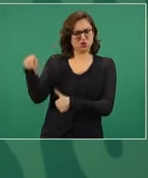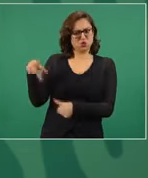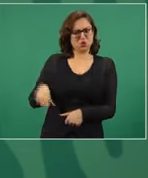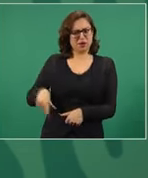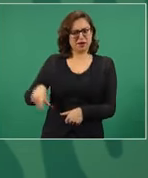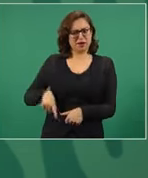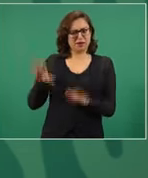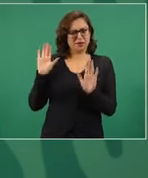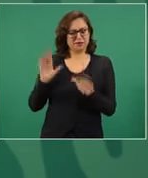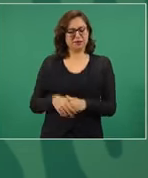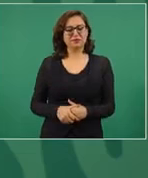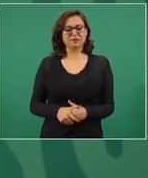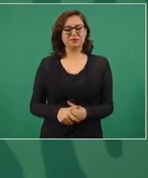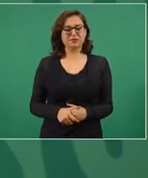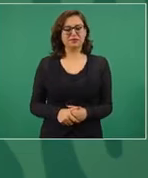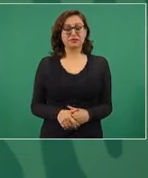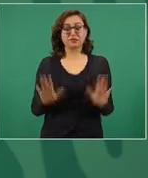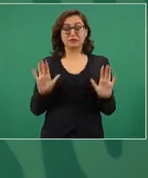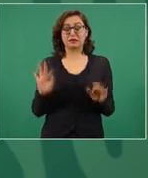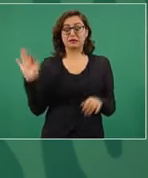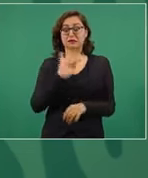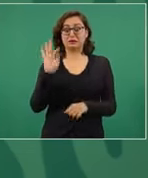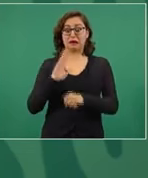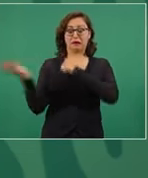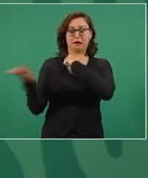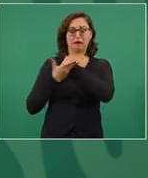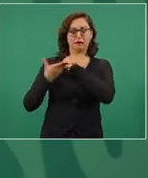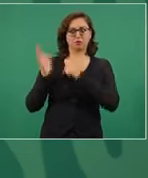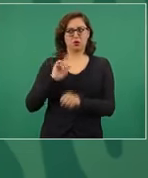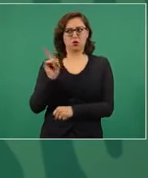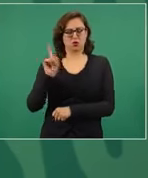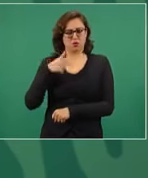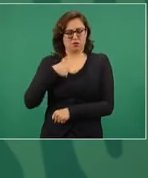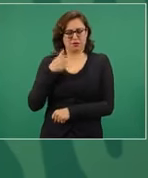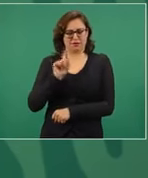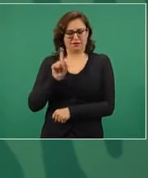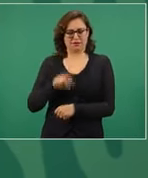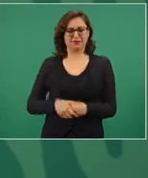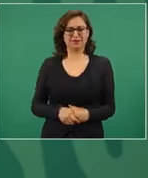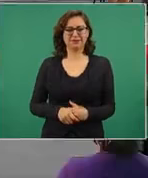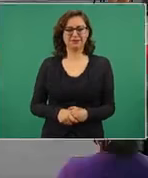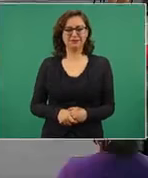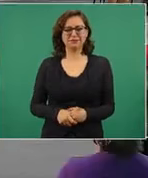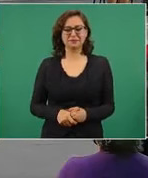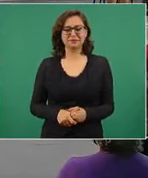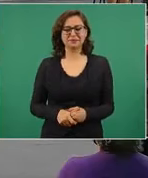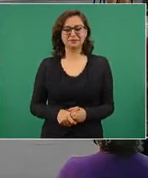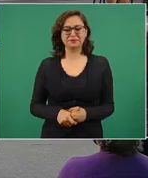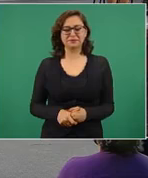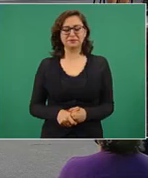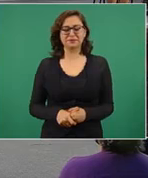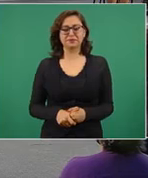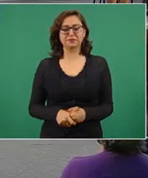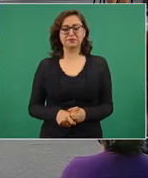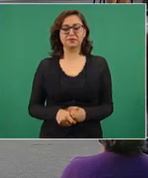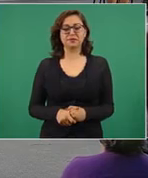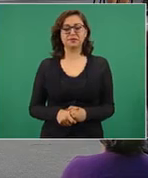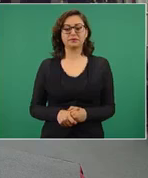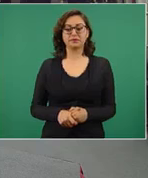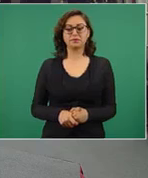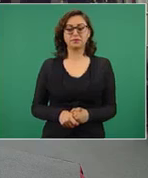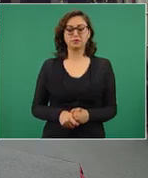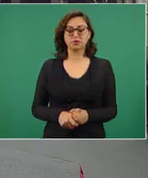Oiga, presidente, no me vayan a querer cepillar. Ya que habla de, bueno, del Tren Maya, sin hablar pues como